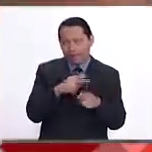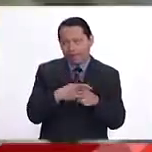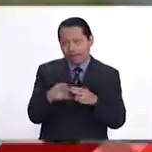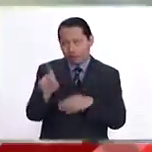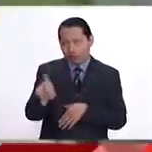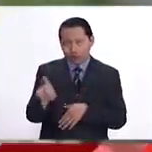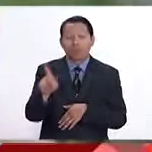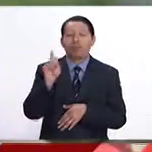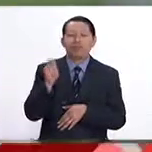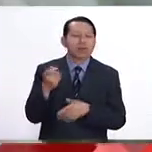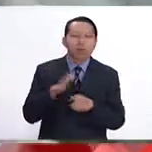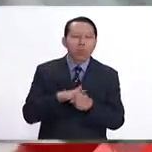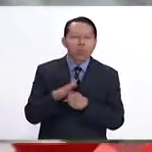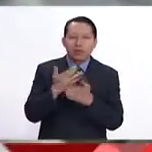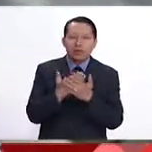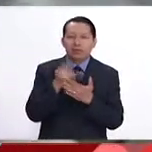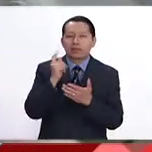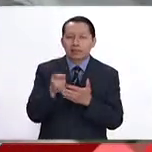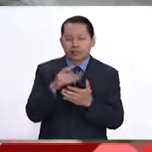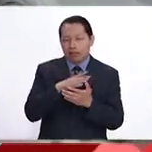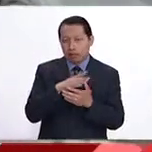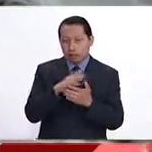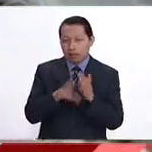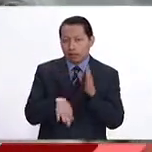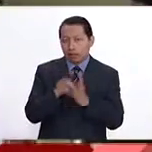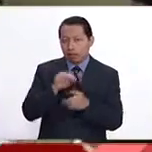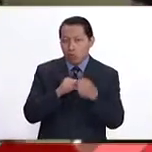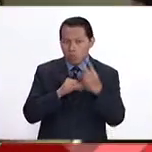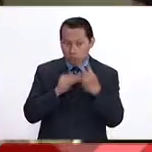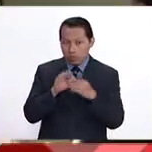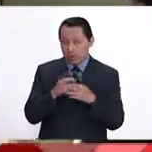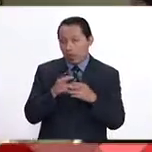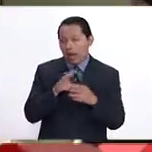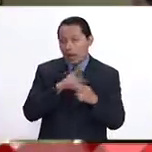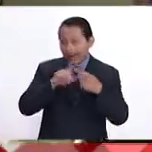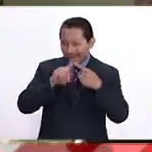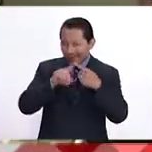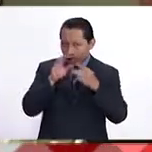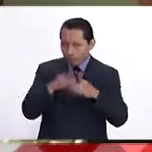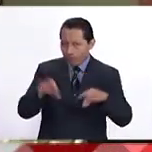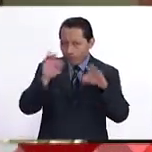Bueno, hay un elemento que es muy importante, que es